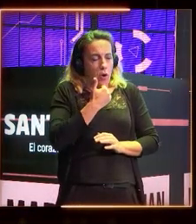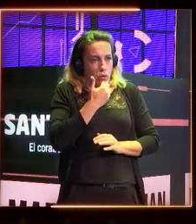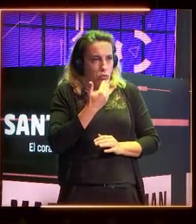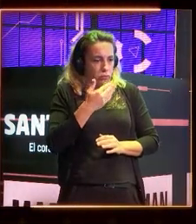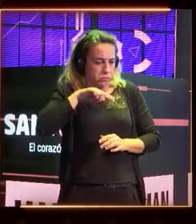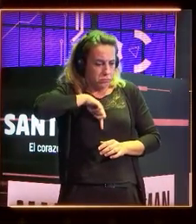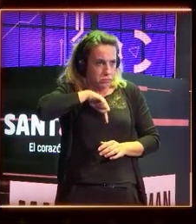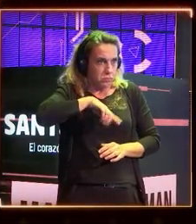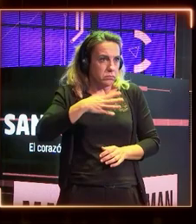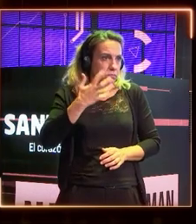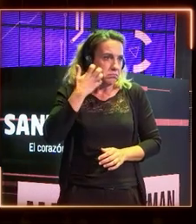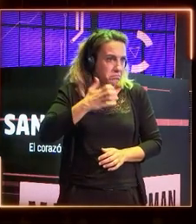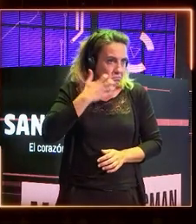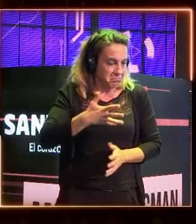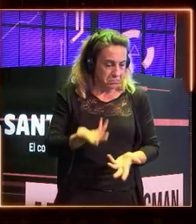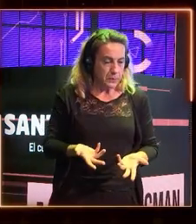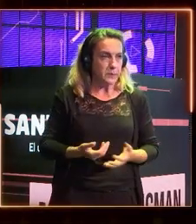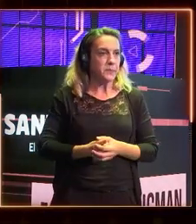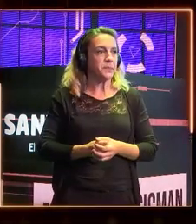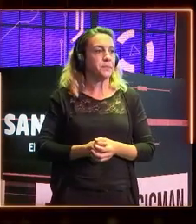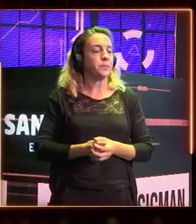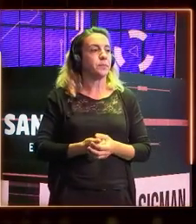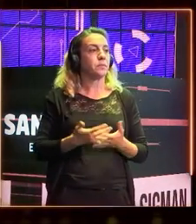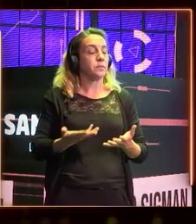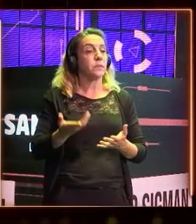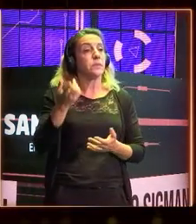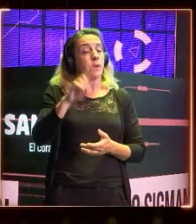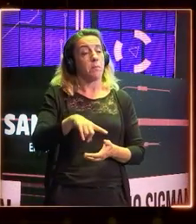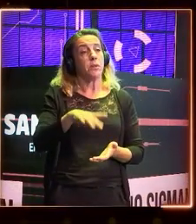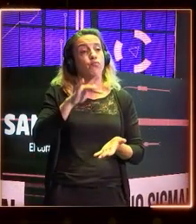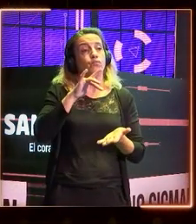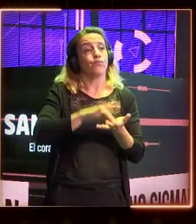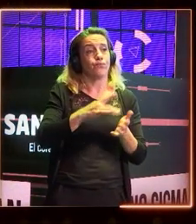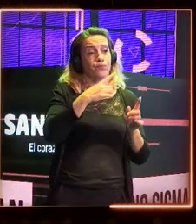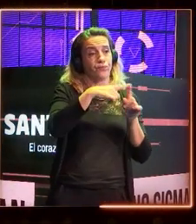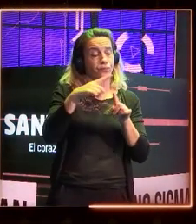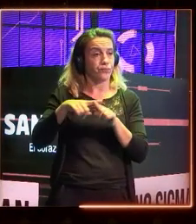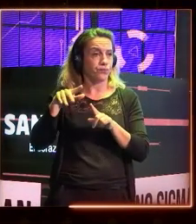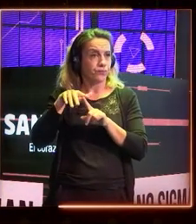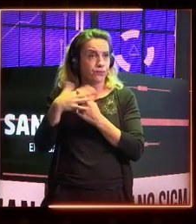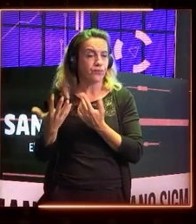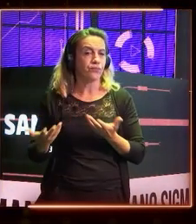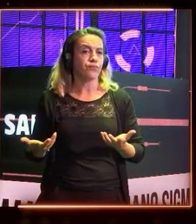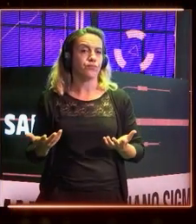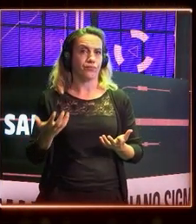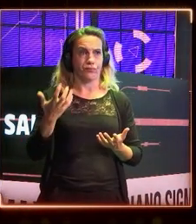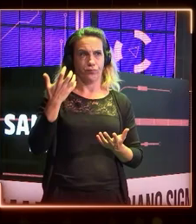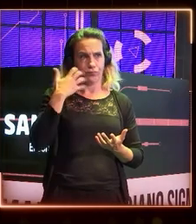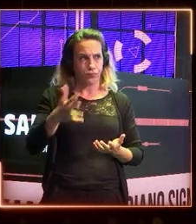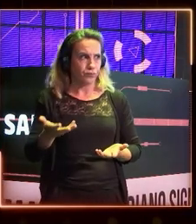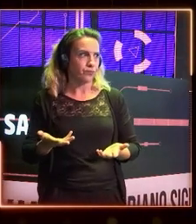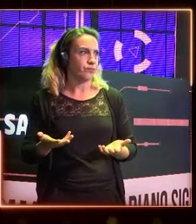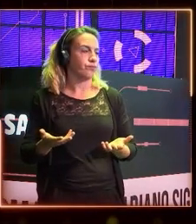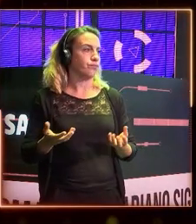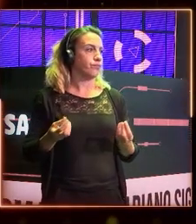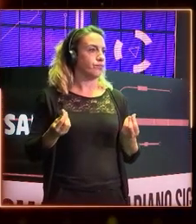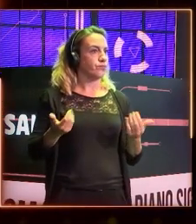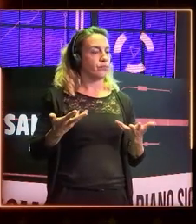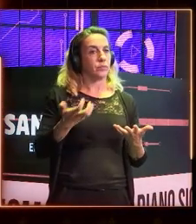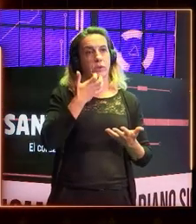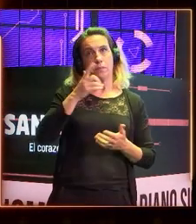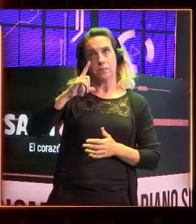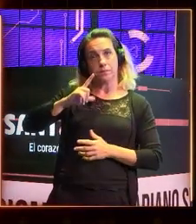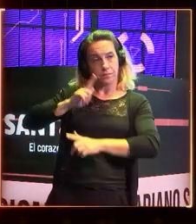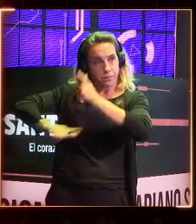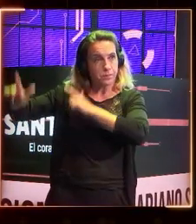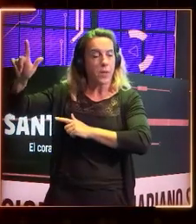y provocativo pero también pasan cosas desconocidas cuando uno se va de viaje a estos sitios Como pasan desc cosas desconocidas cuando uno se va de viaje